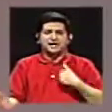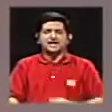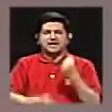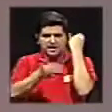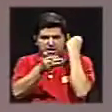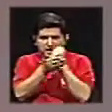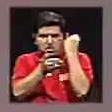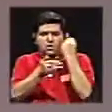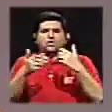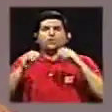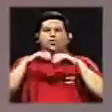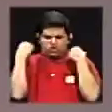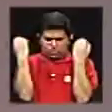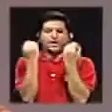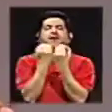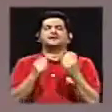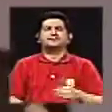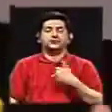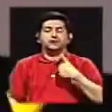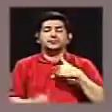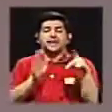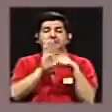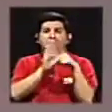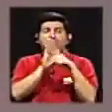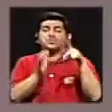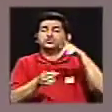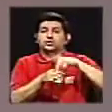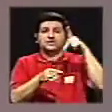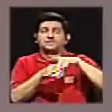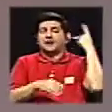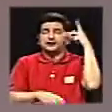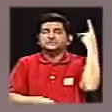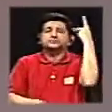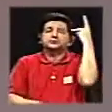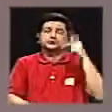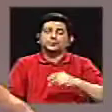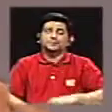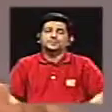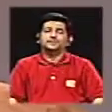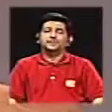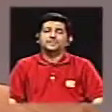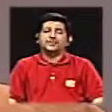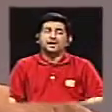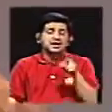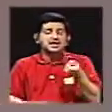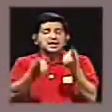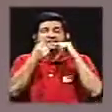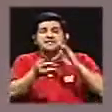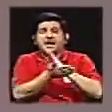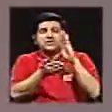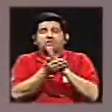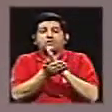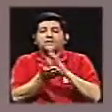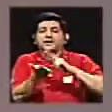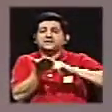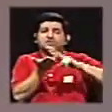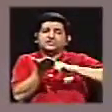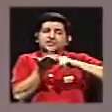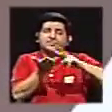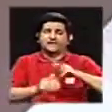de la organización, que tiene prohibición de participación política. Y lo que trae es la documentación de Liberación